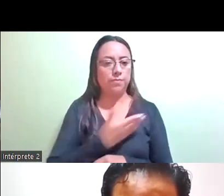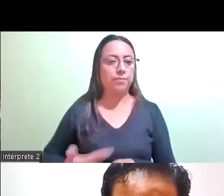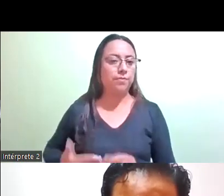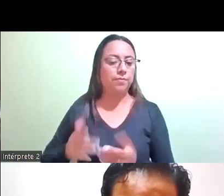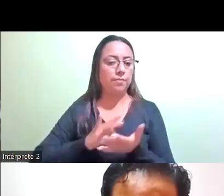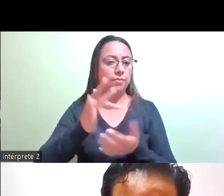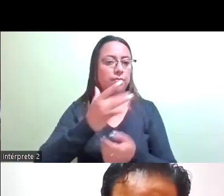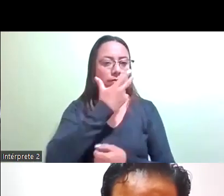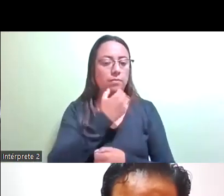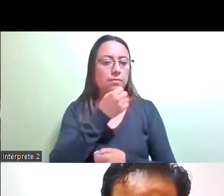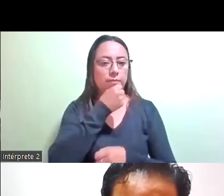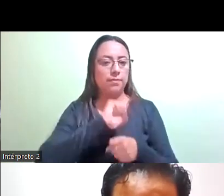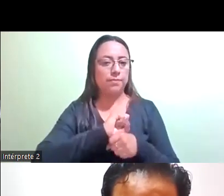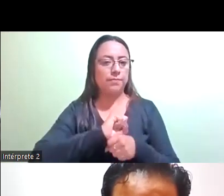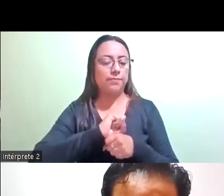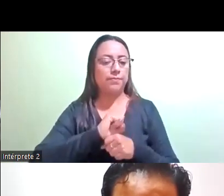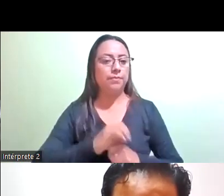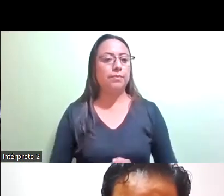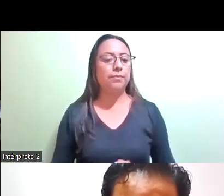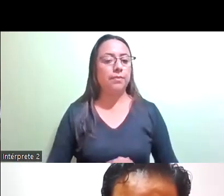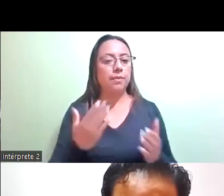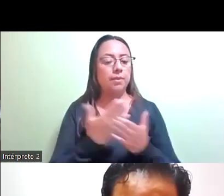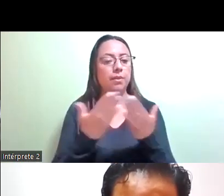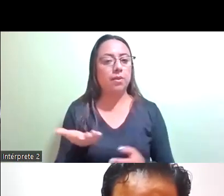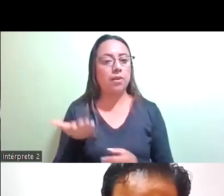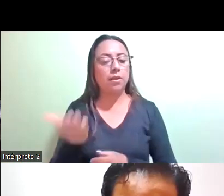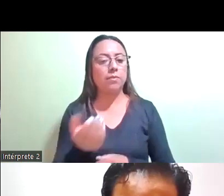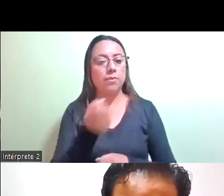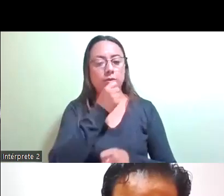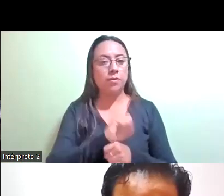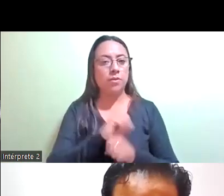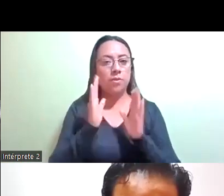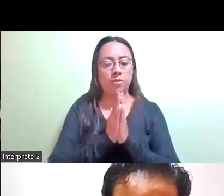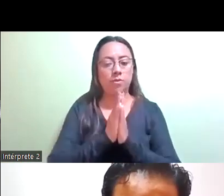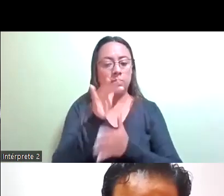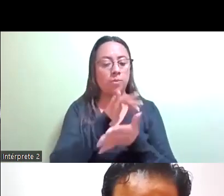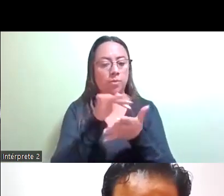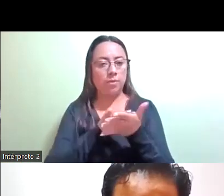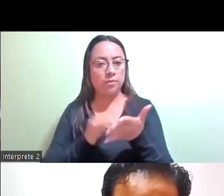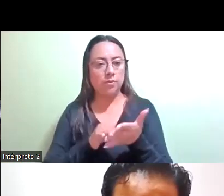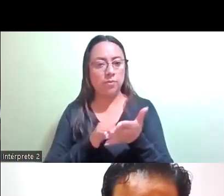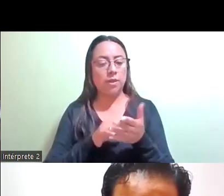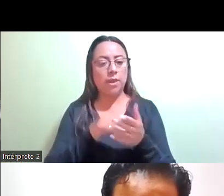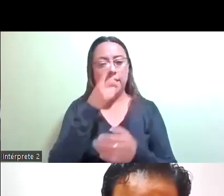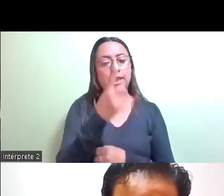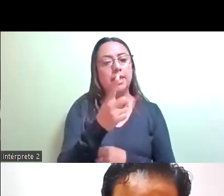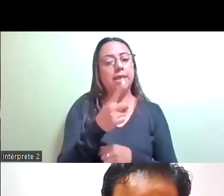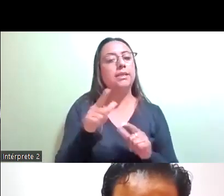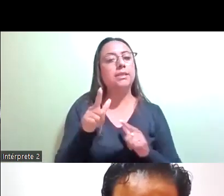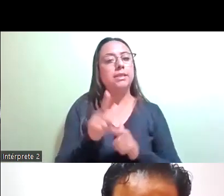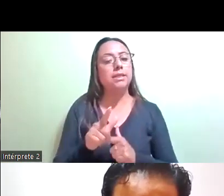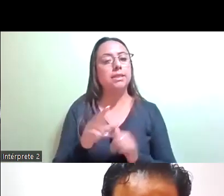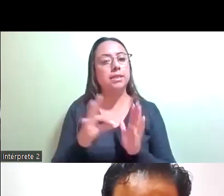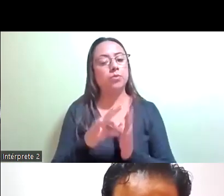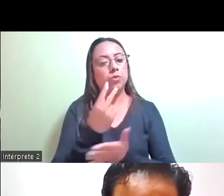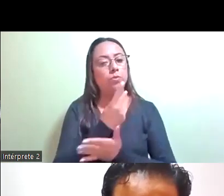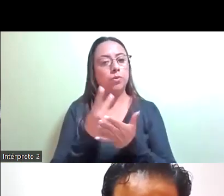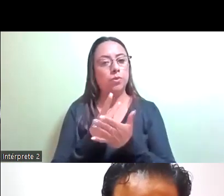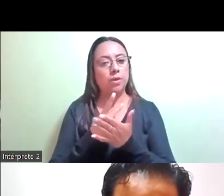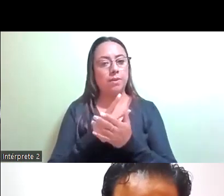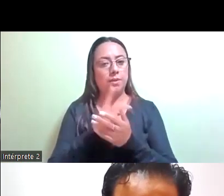secretario. Le solicito, secretario, de lectura y exponga el siguiente punto del orden del día.